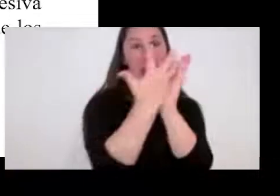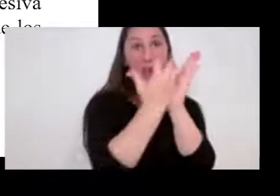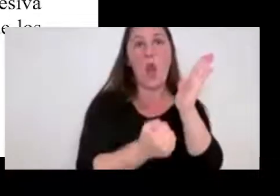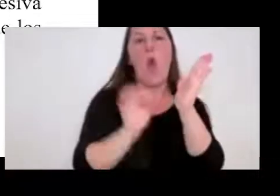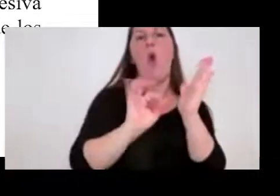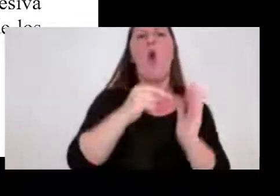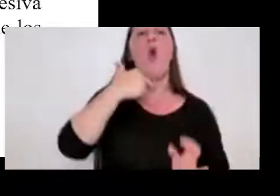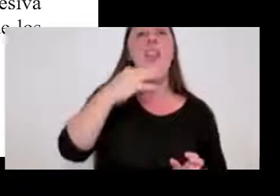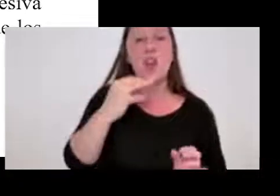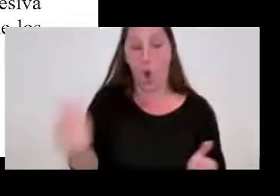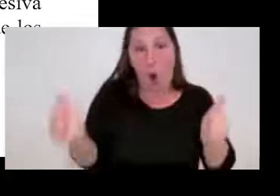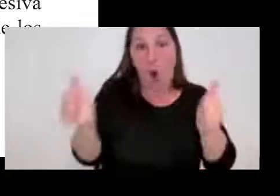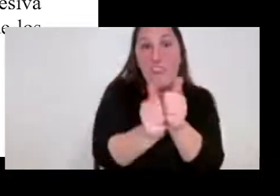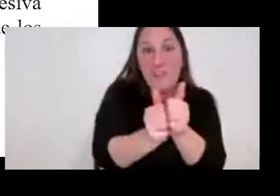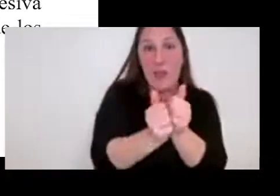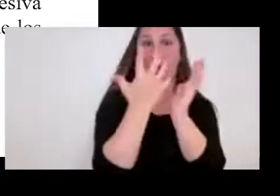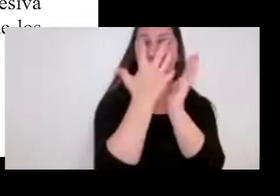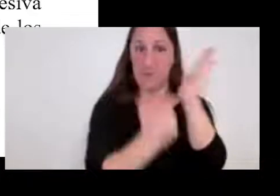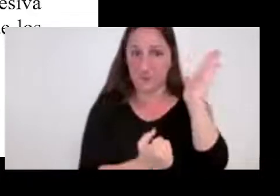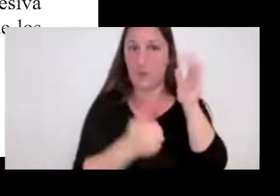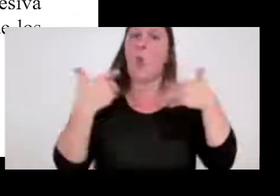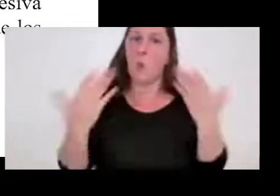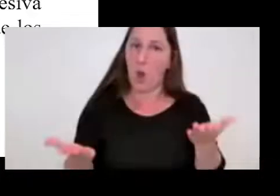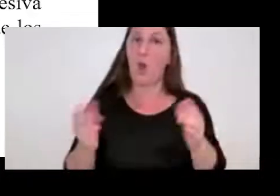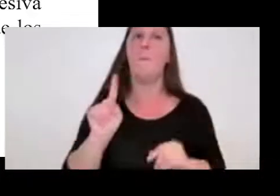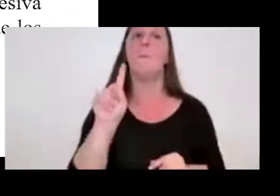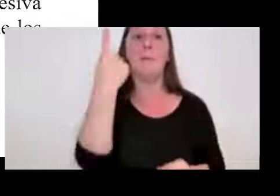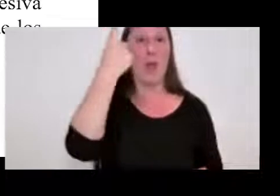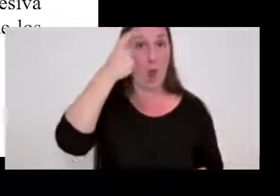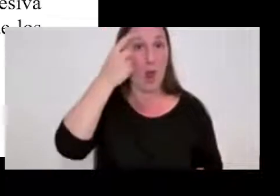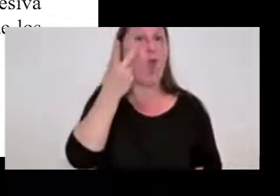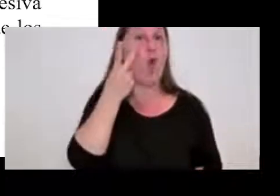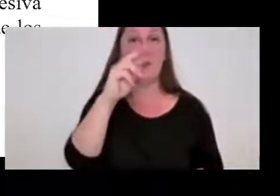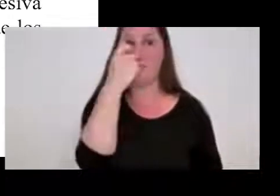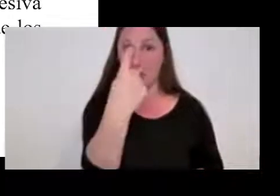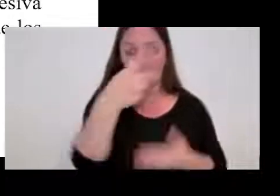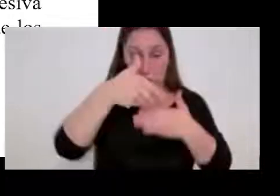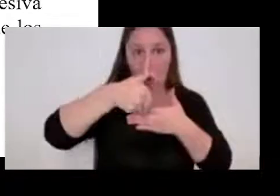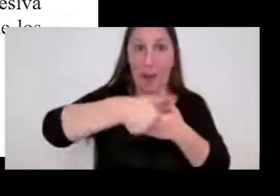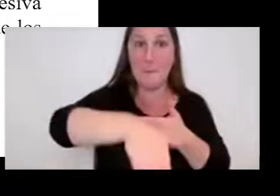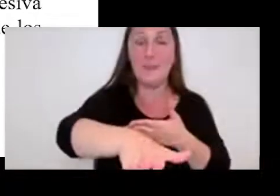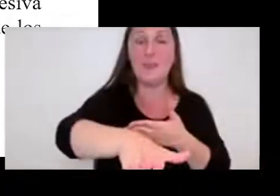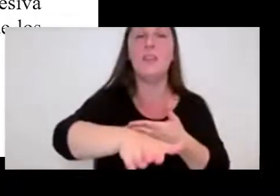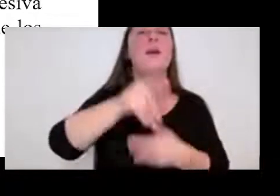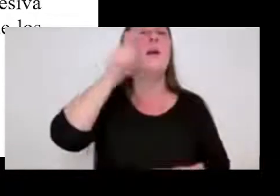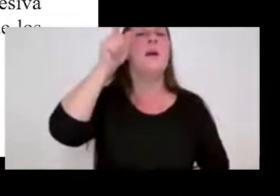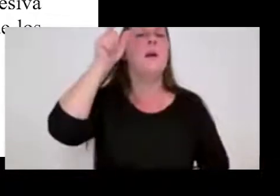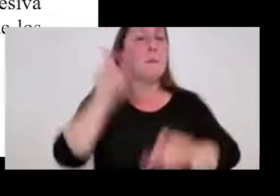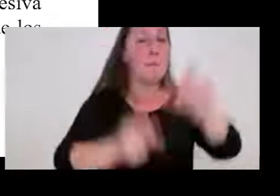del conviviente. Bueno, a partir del 1 de enero del año 2021, todos los que